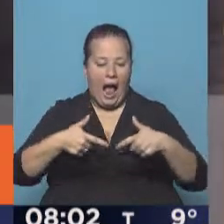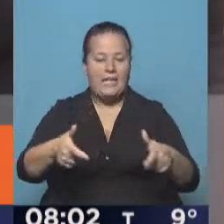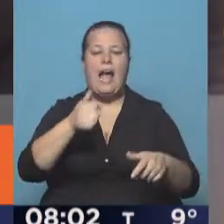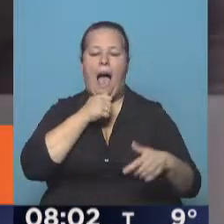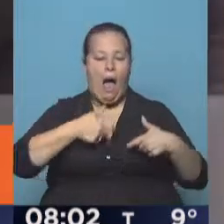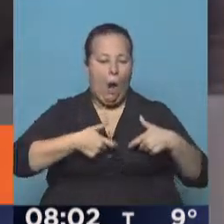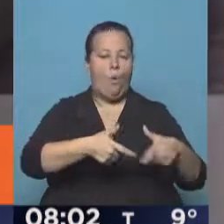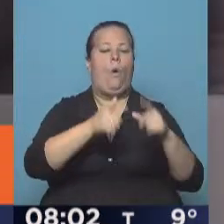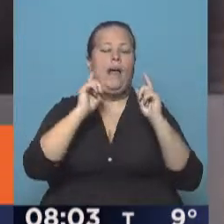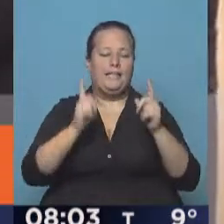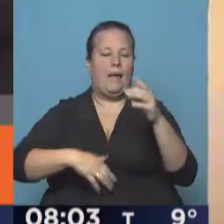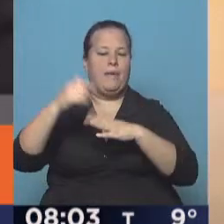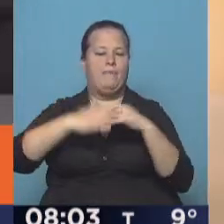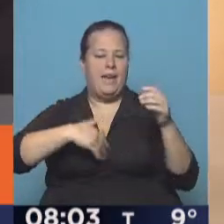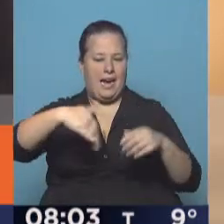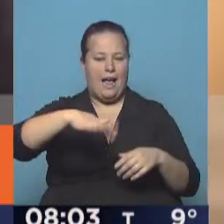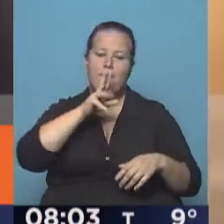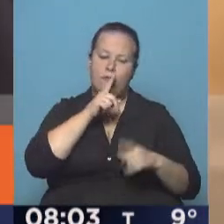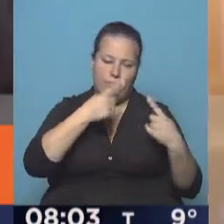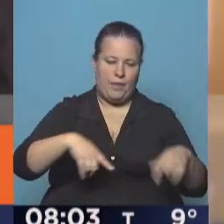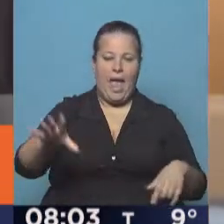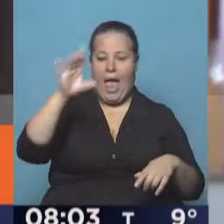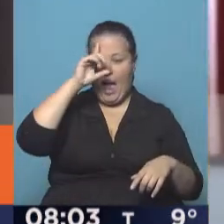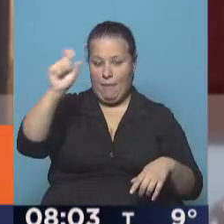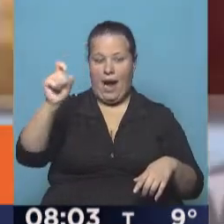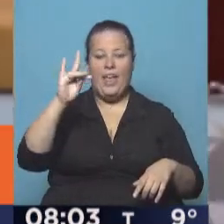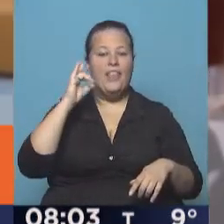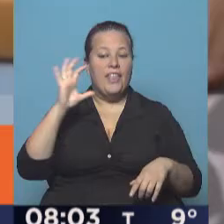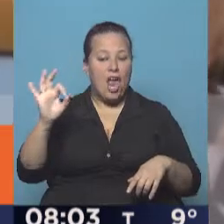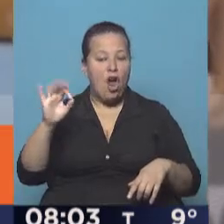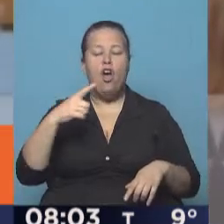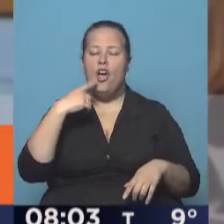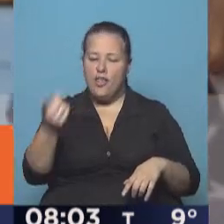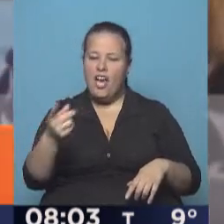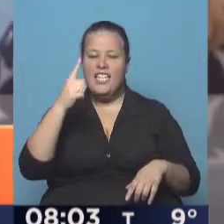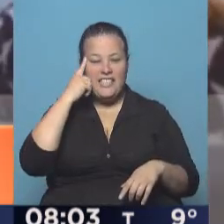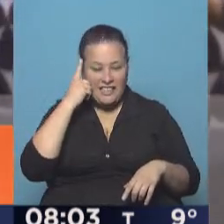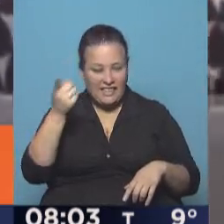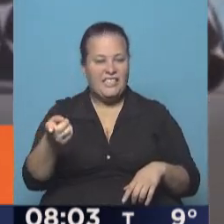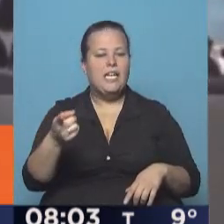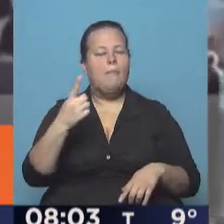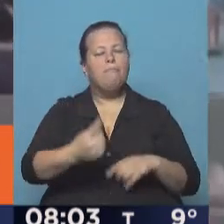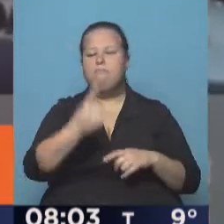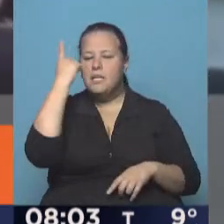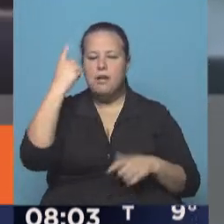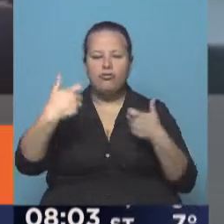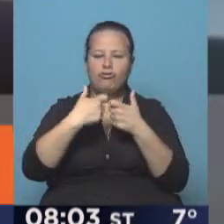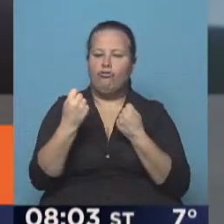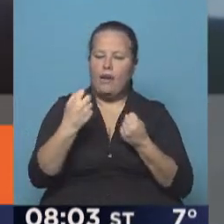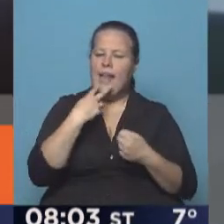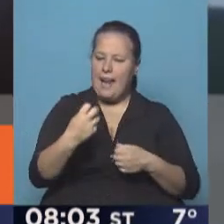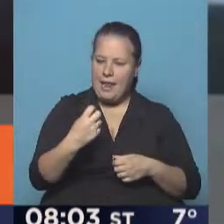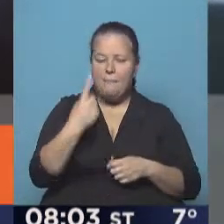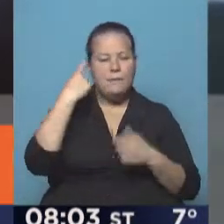entre las que se incluyen proyectos, por ejemplo, de energía, hidroeléctrica, nuclear y solar, además del ferrocarril